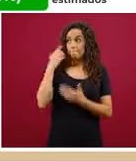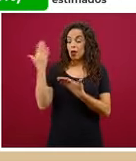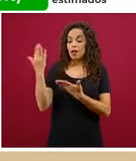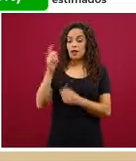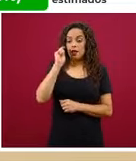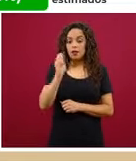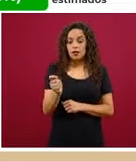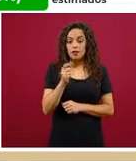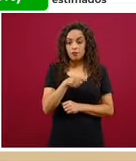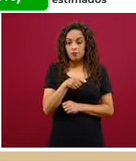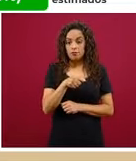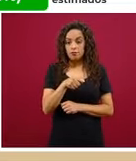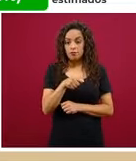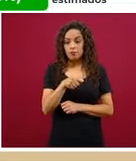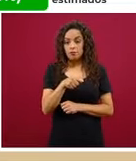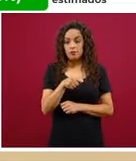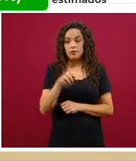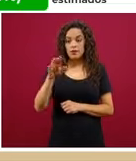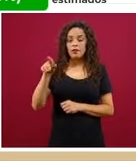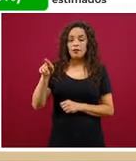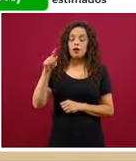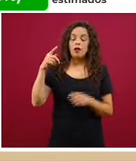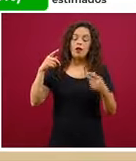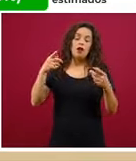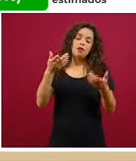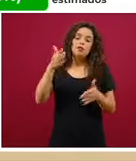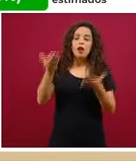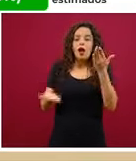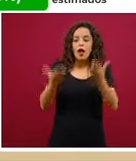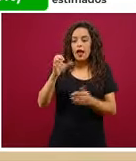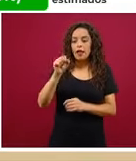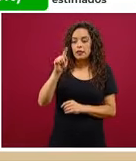Siempre hemos dicho que este porcentaje es un indicador que tiene además